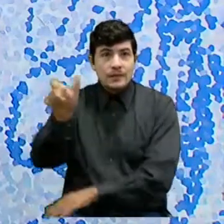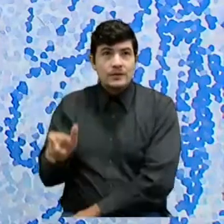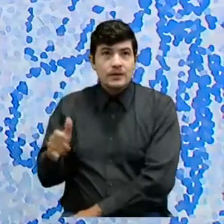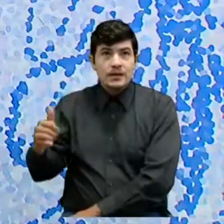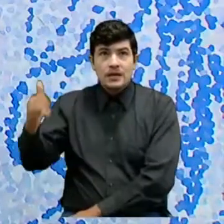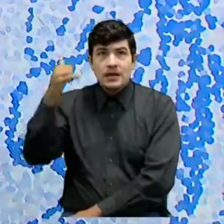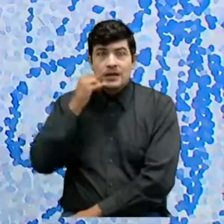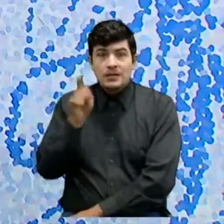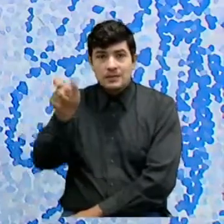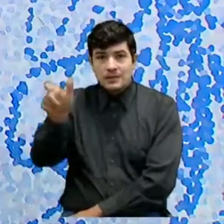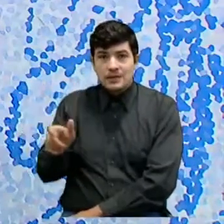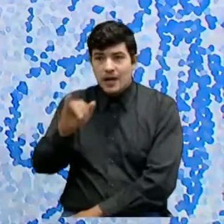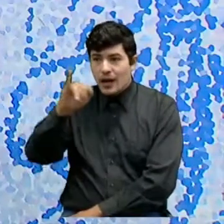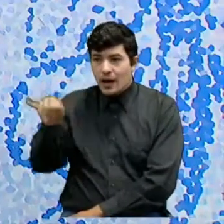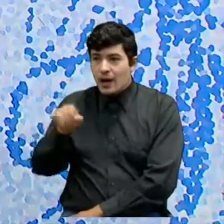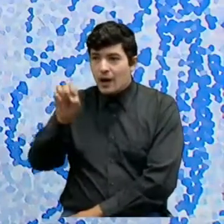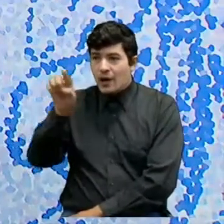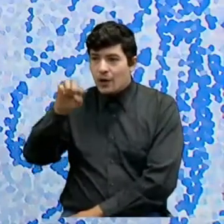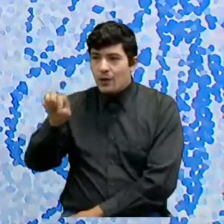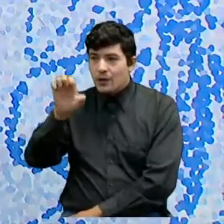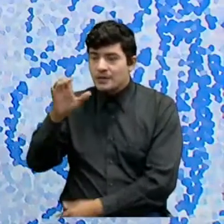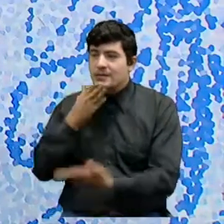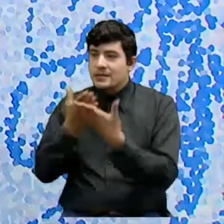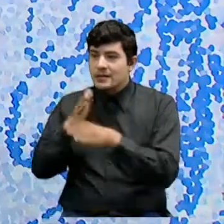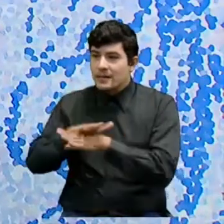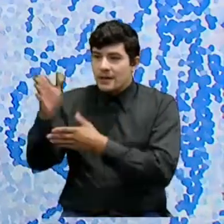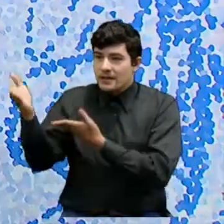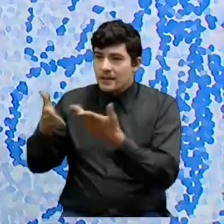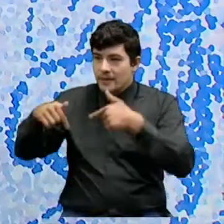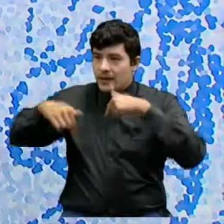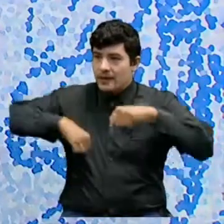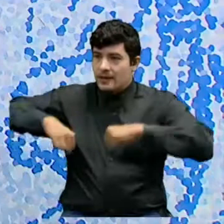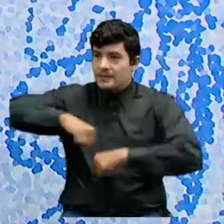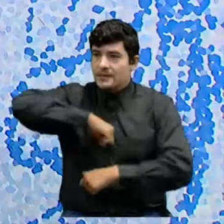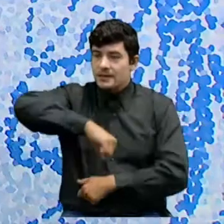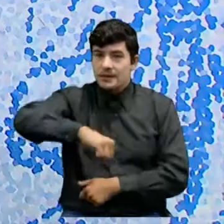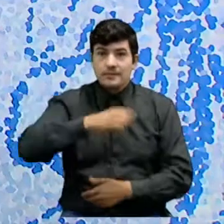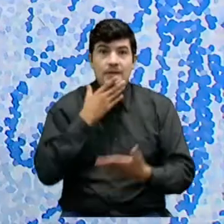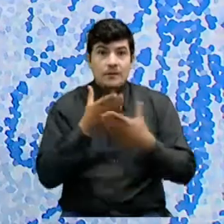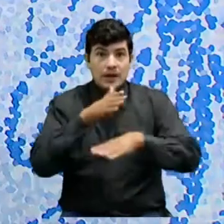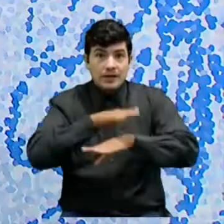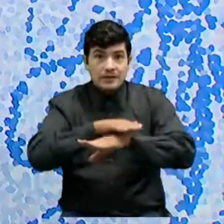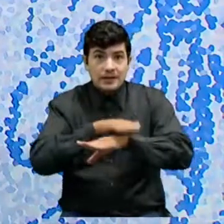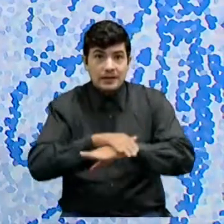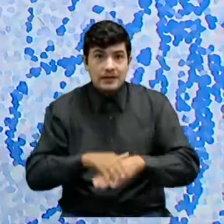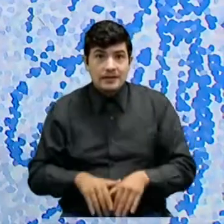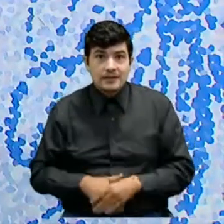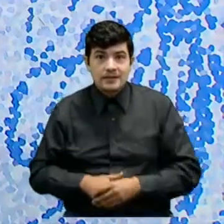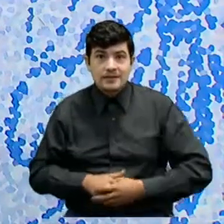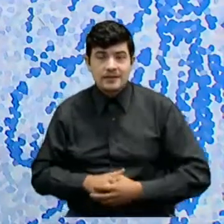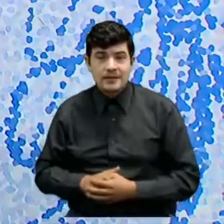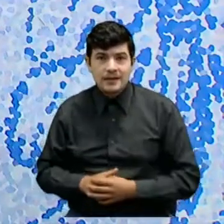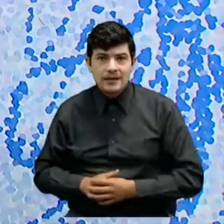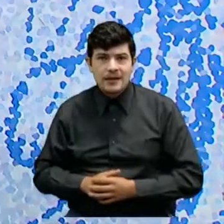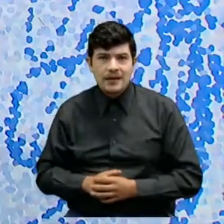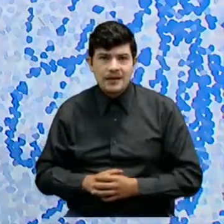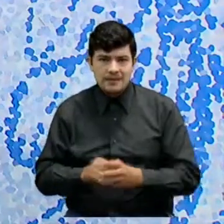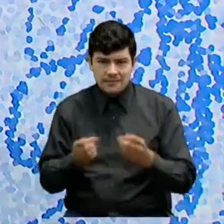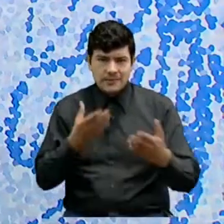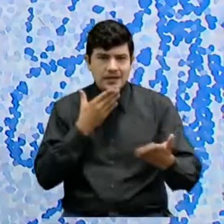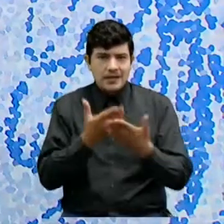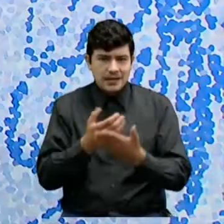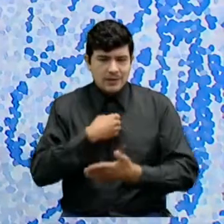televidentes. Don José, muy buenas tardes y bienvenido a Actúe en Derecho. Sí, muy buenas tardes. Don José, muchas gracias. Tener la oportunidad